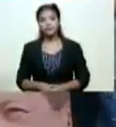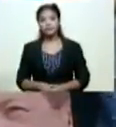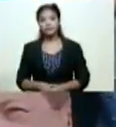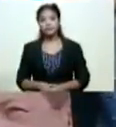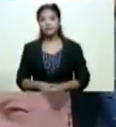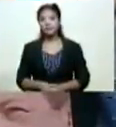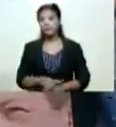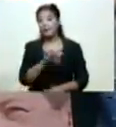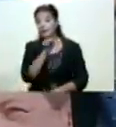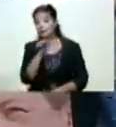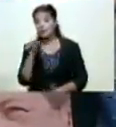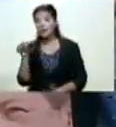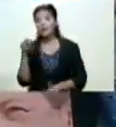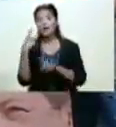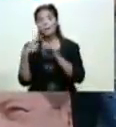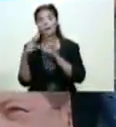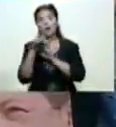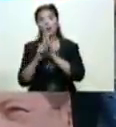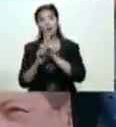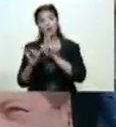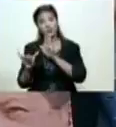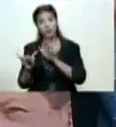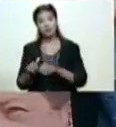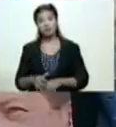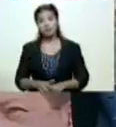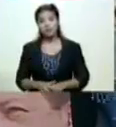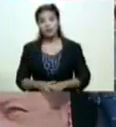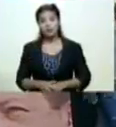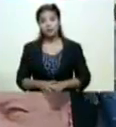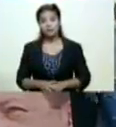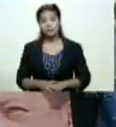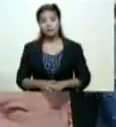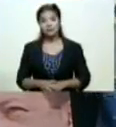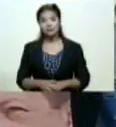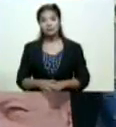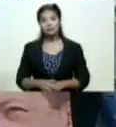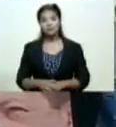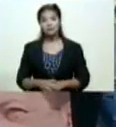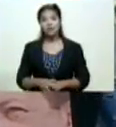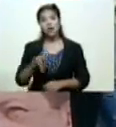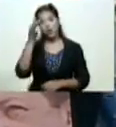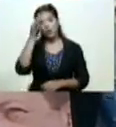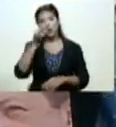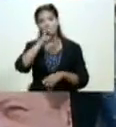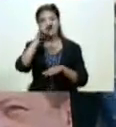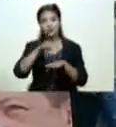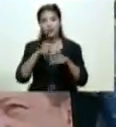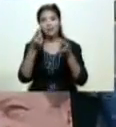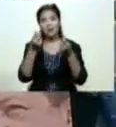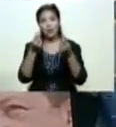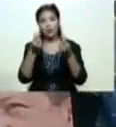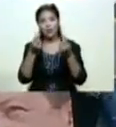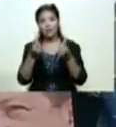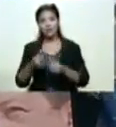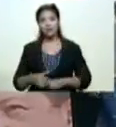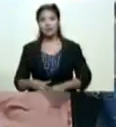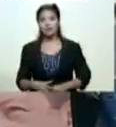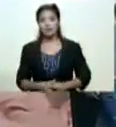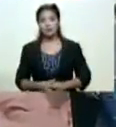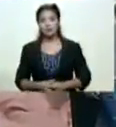Esta semana, junto a la constituyente, el Consejo Nacional de Economía,